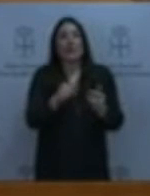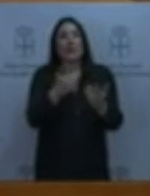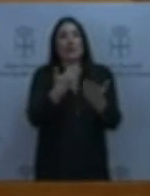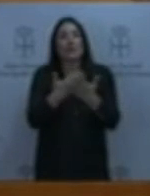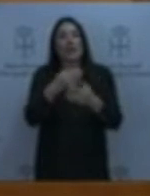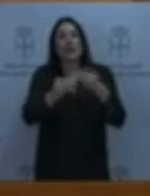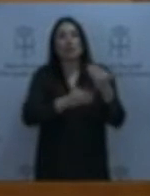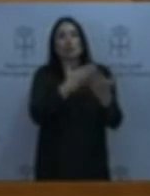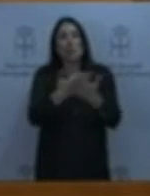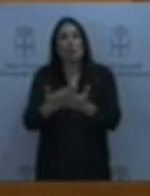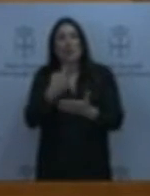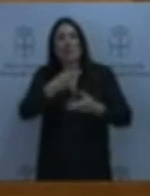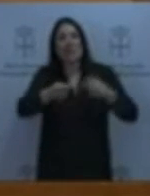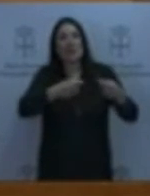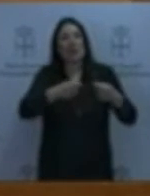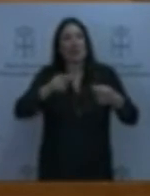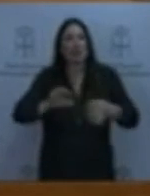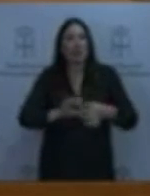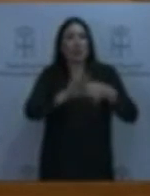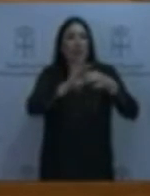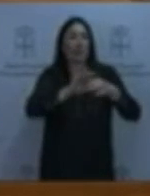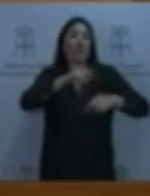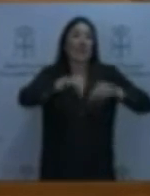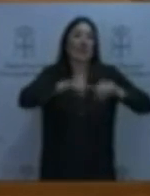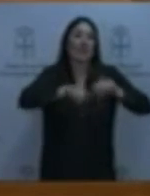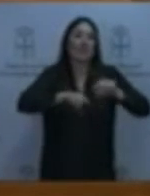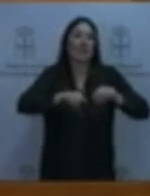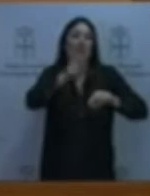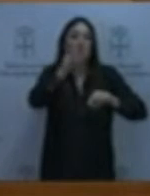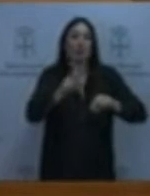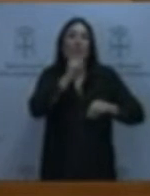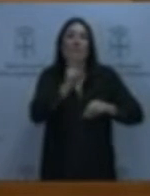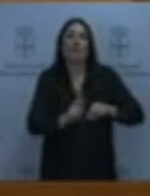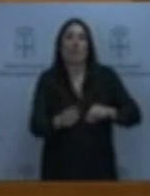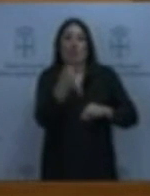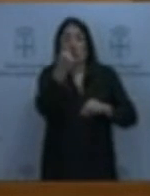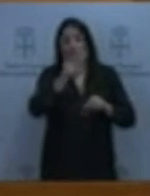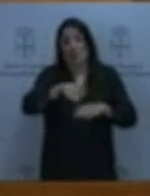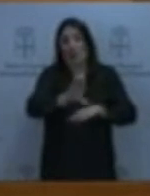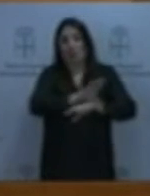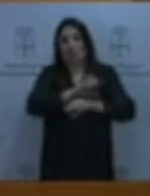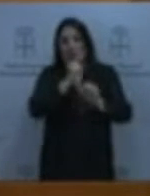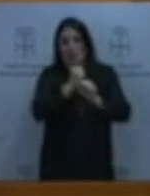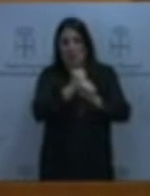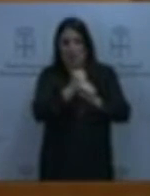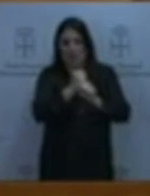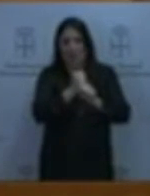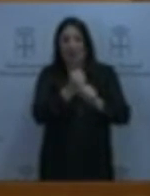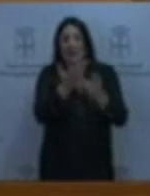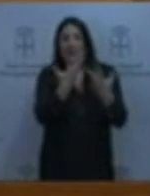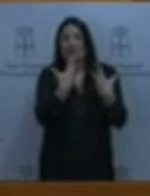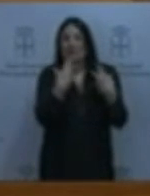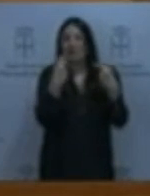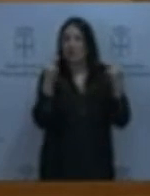la negociación se llevó bajo una dependencia total de las decisiones de uno de los fundadores de la Consejería de Empleo. Y termino